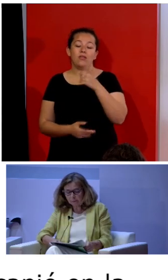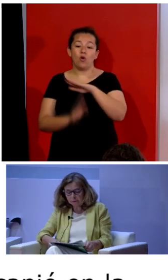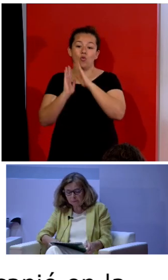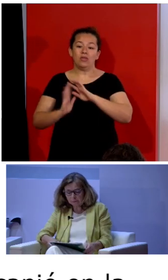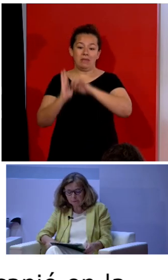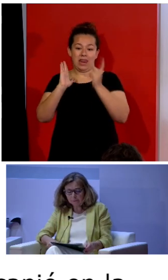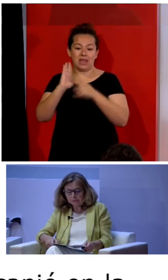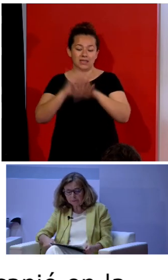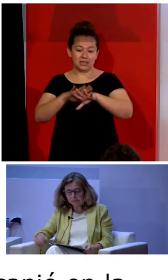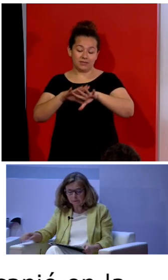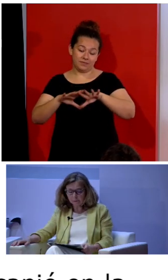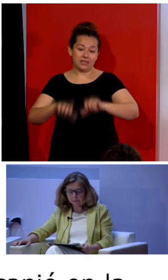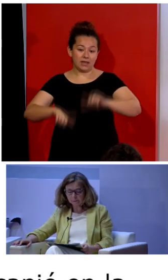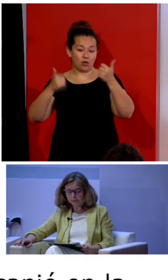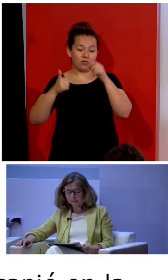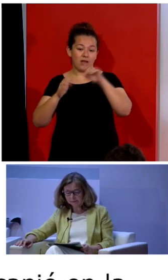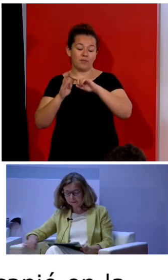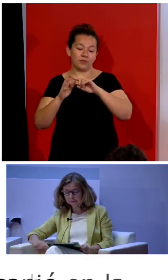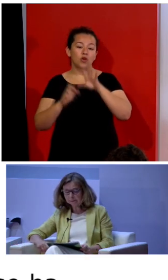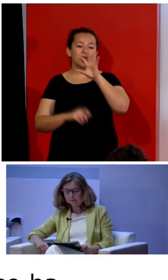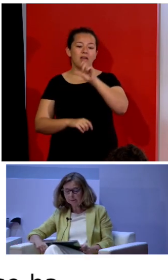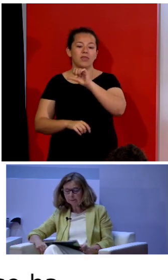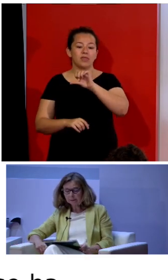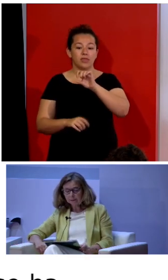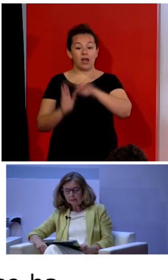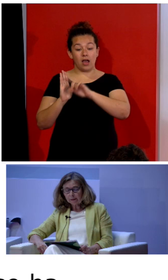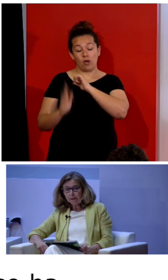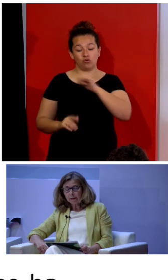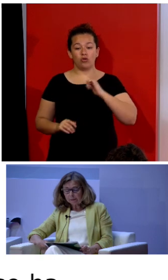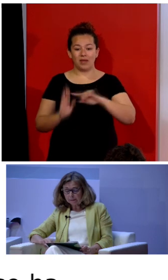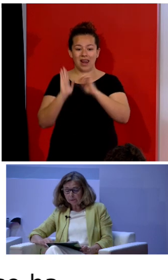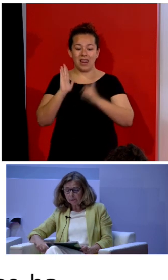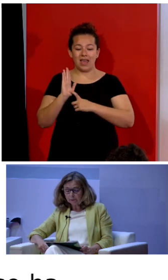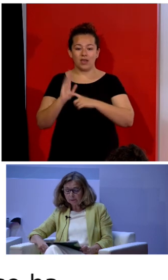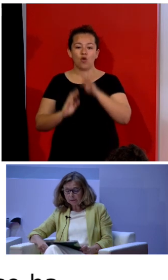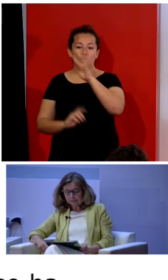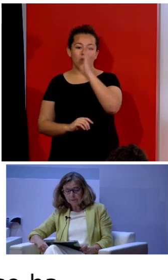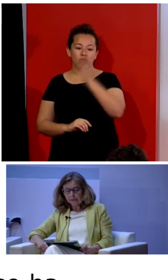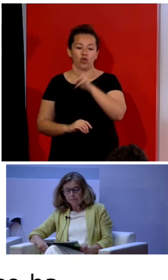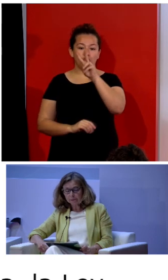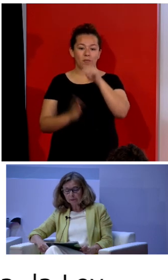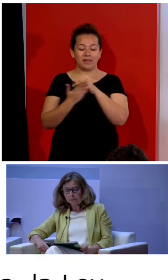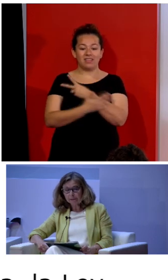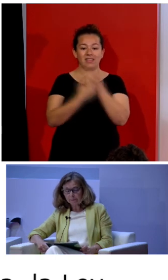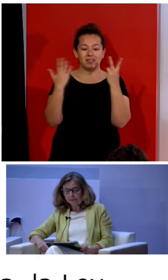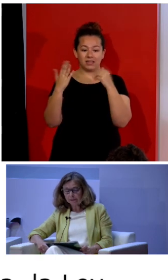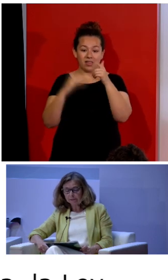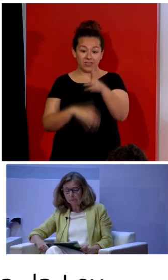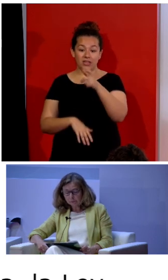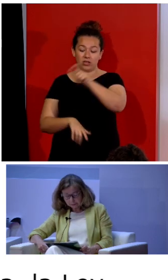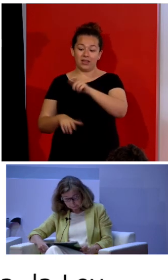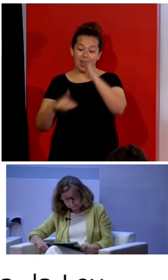que se ha aprobado en la comunidad autónoma, la Ley 4/2017, de derecho y a la atención a las personas con